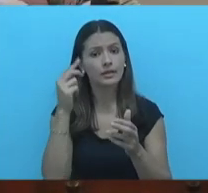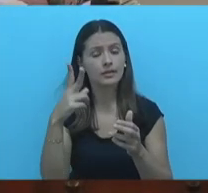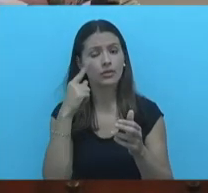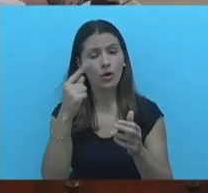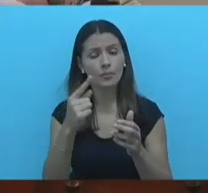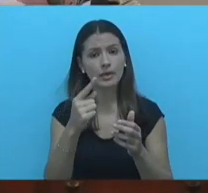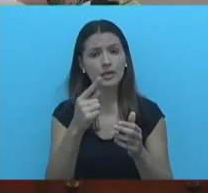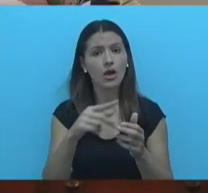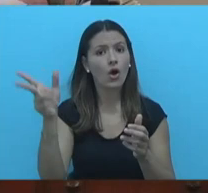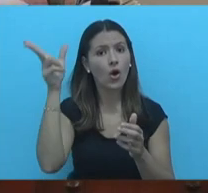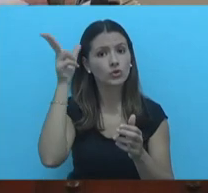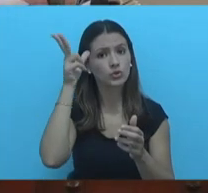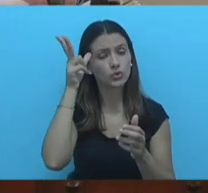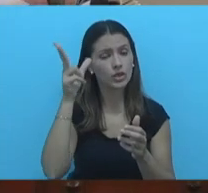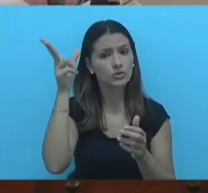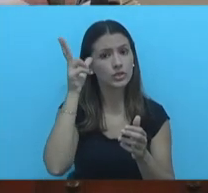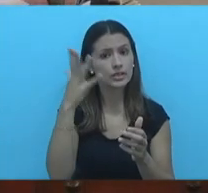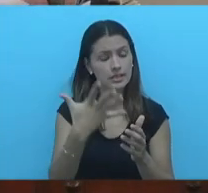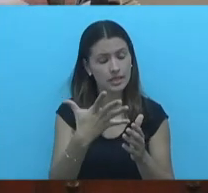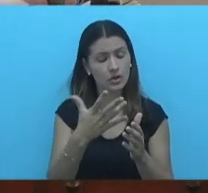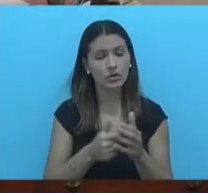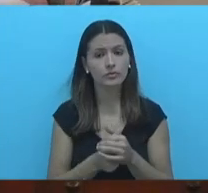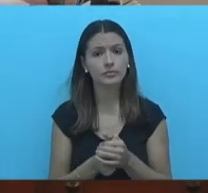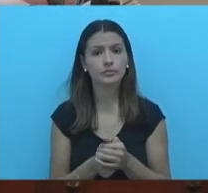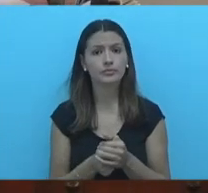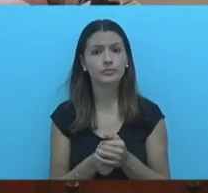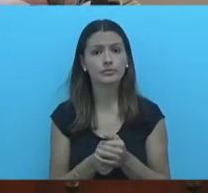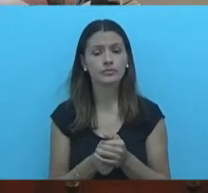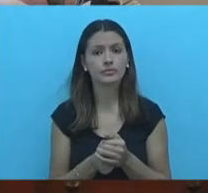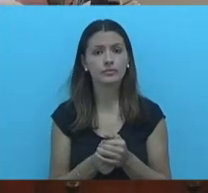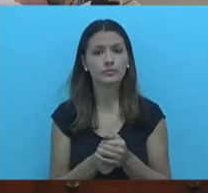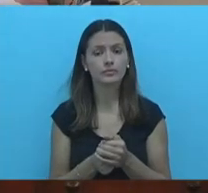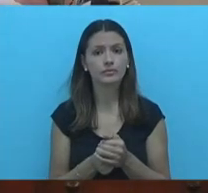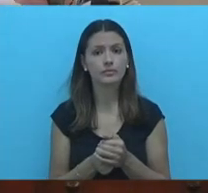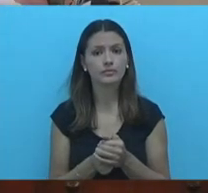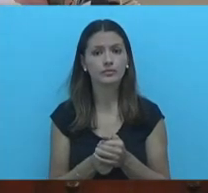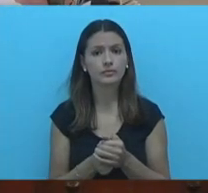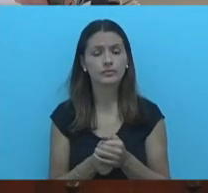32.885, perdón, tratamiento conjunto con el 32.008, 32.299,